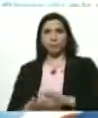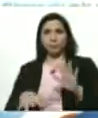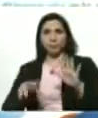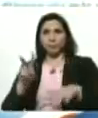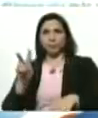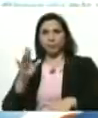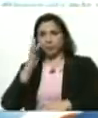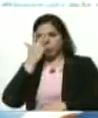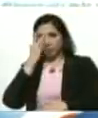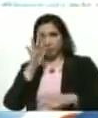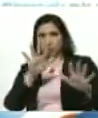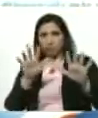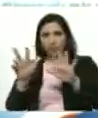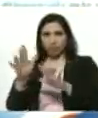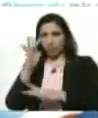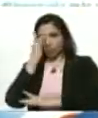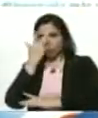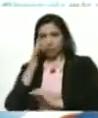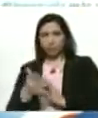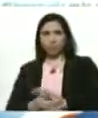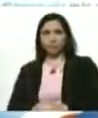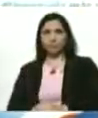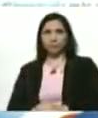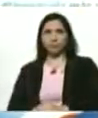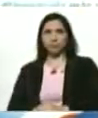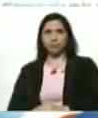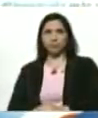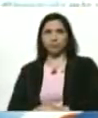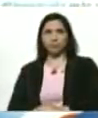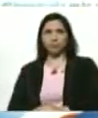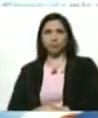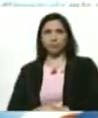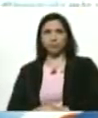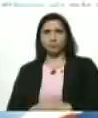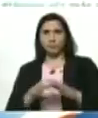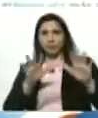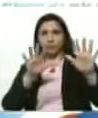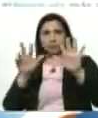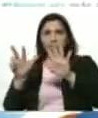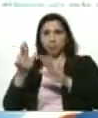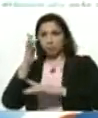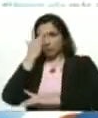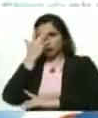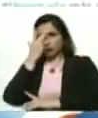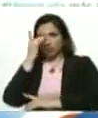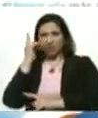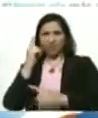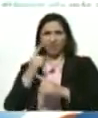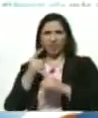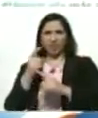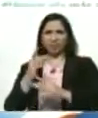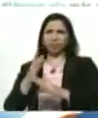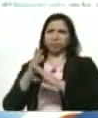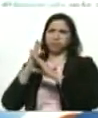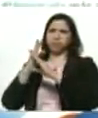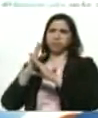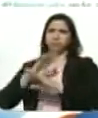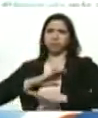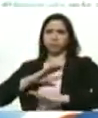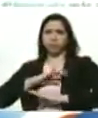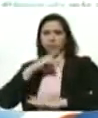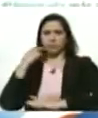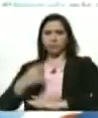febrero 18 de febrero en el 18 de febrero dice y sancionamos a la firma petrolera de propiedad rusa